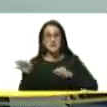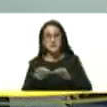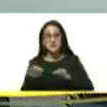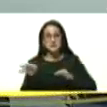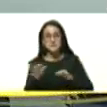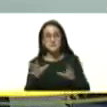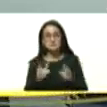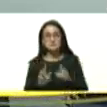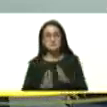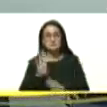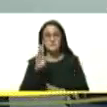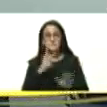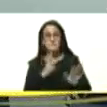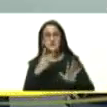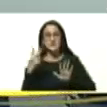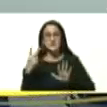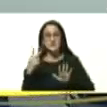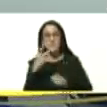del 27%,